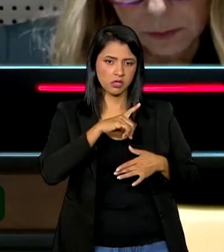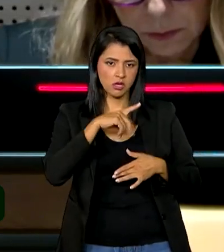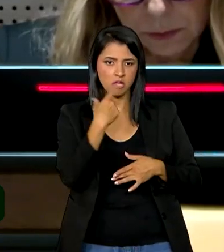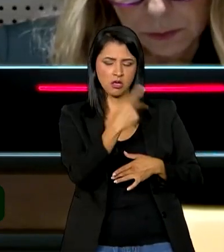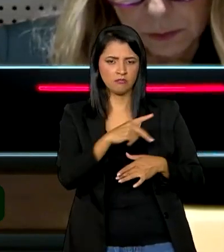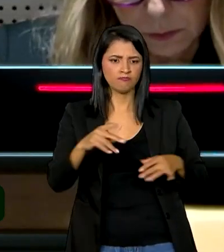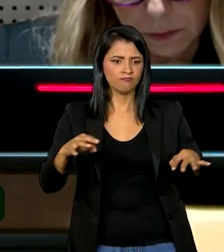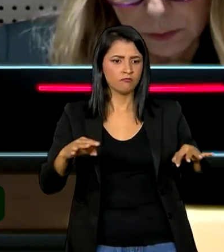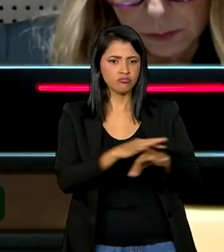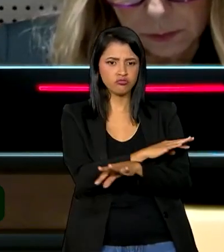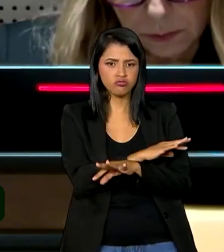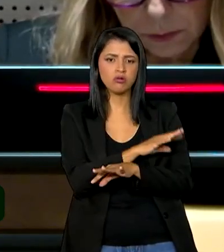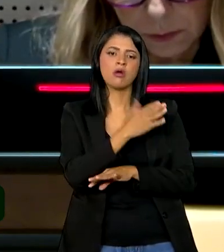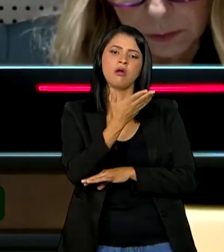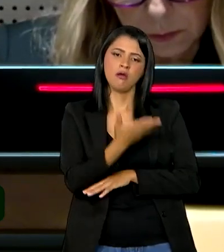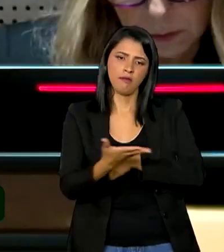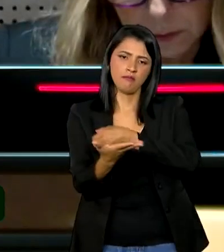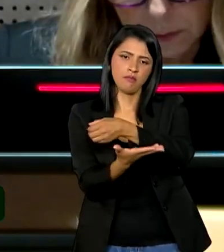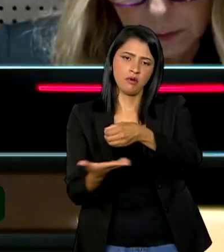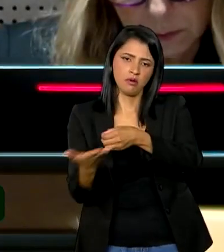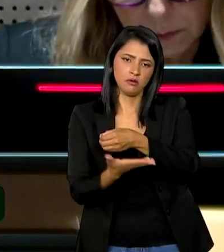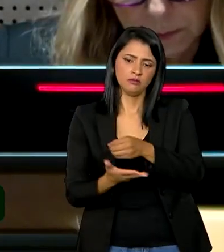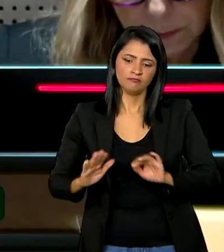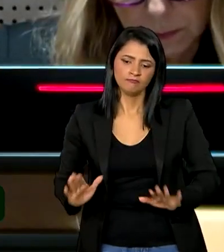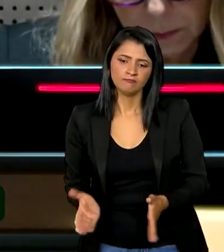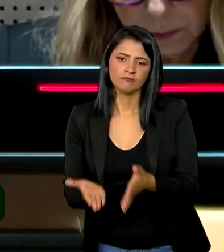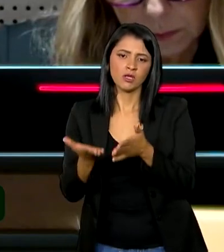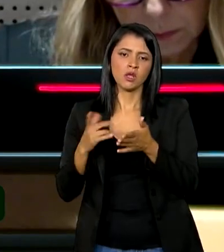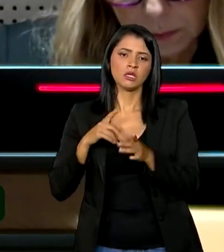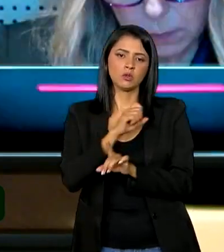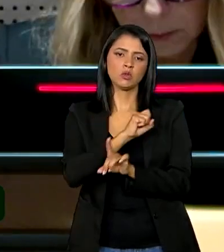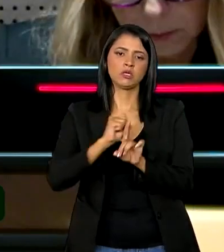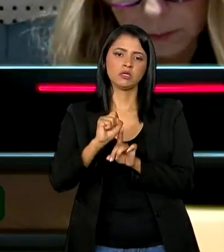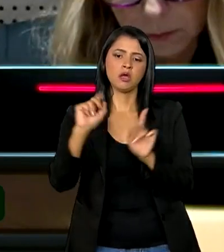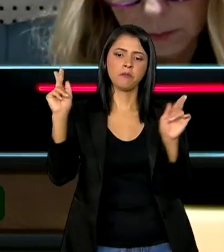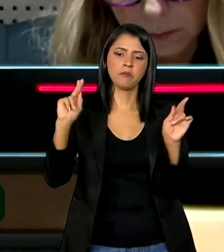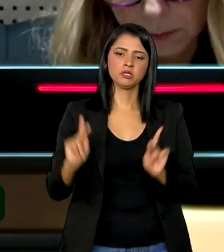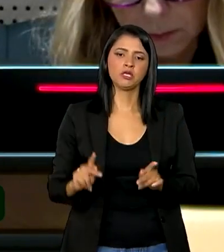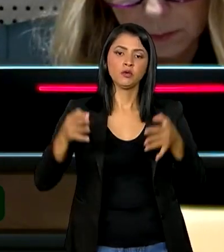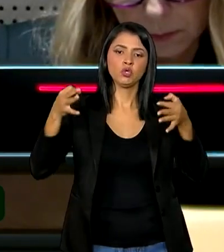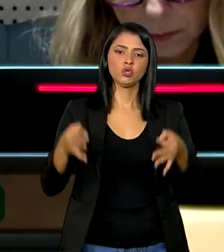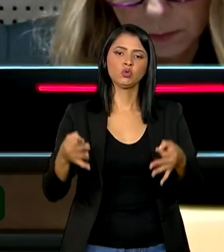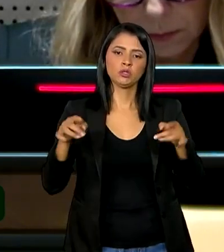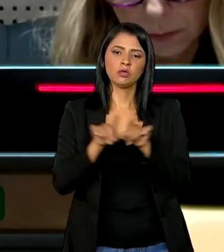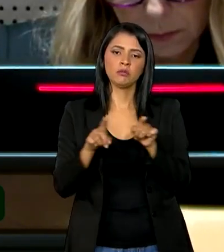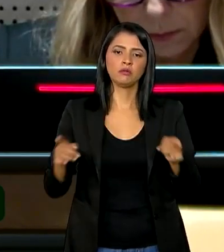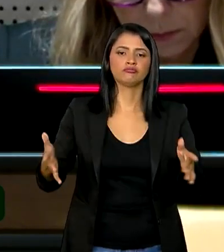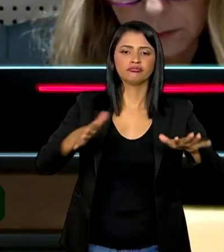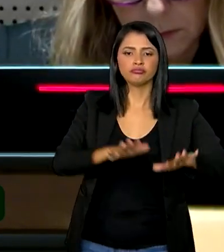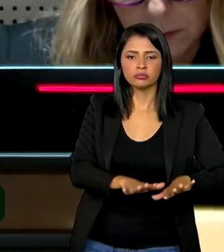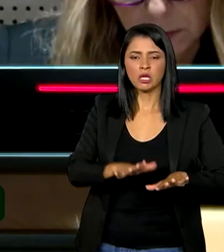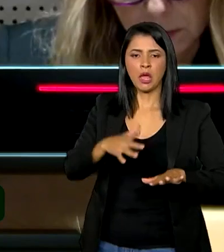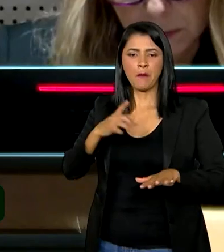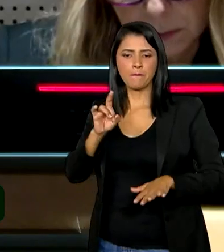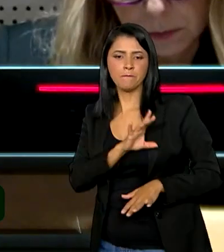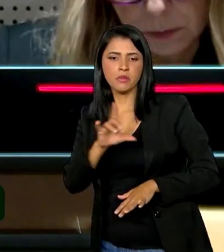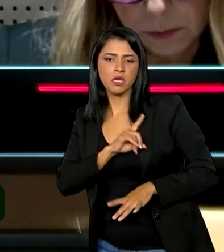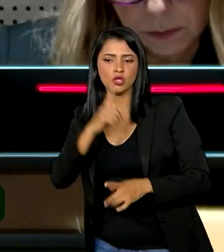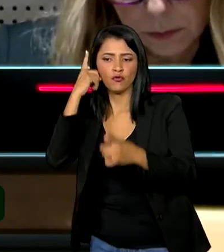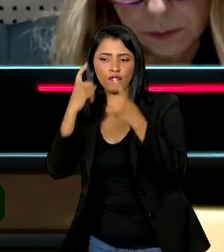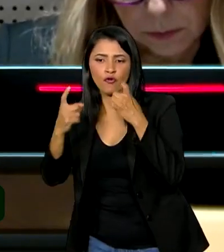a inteligência artificial. Nunca antes las generaciones habían tenido acceso a tanta